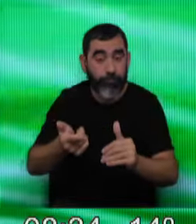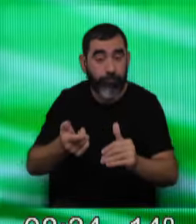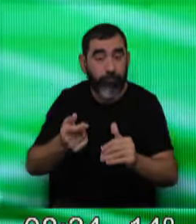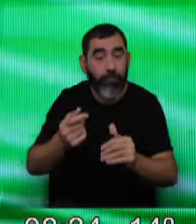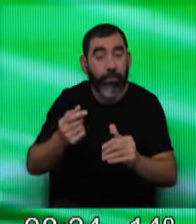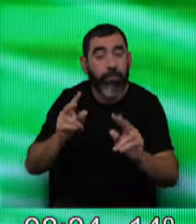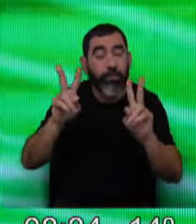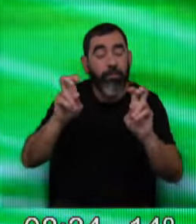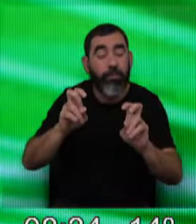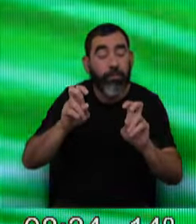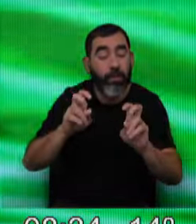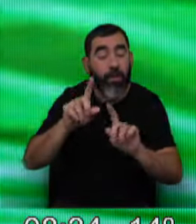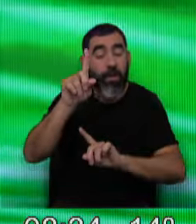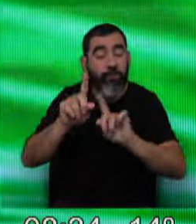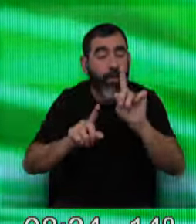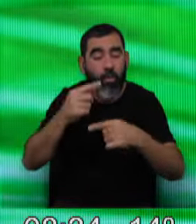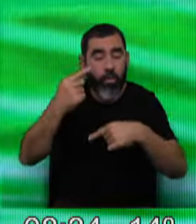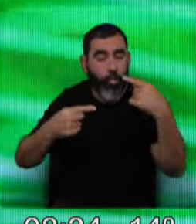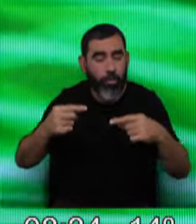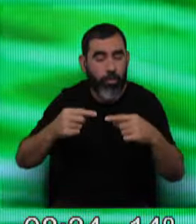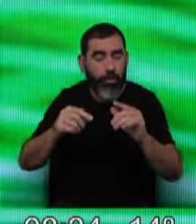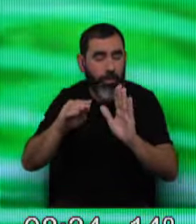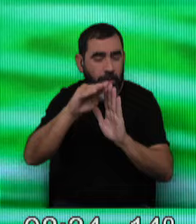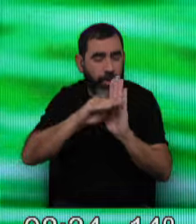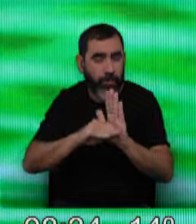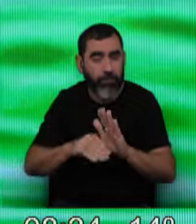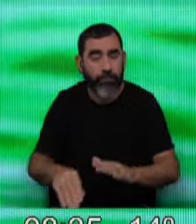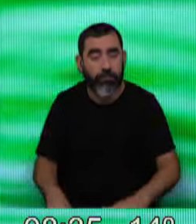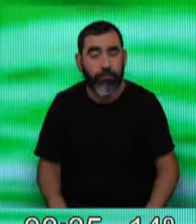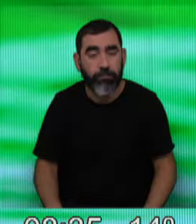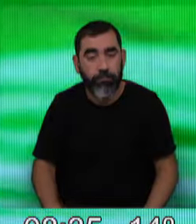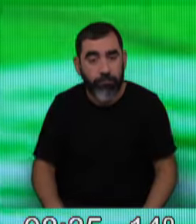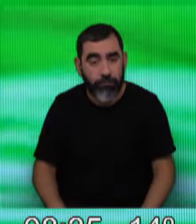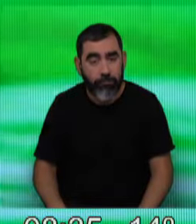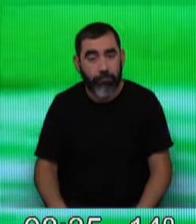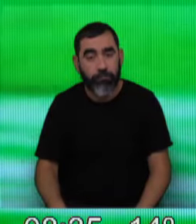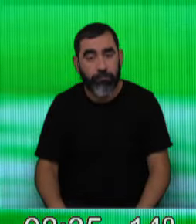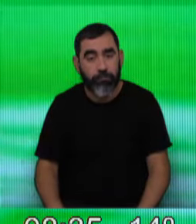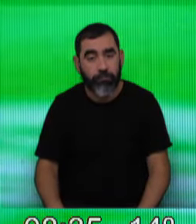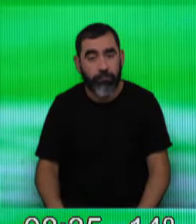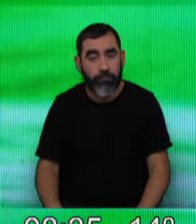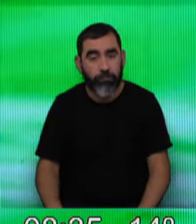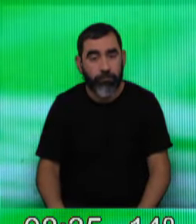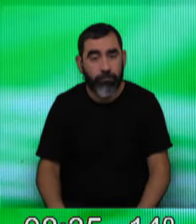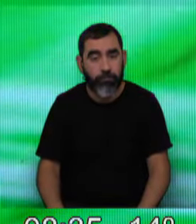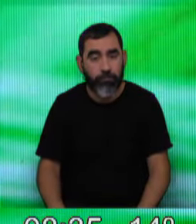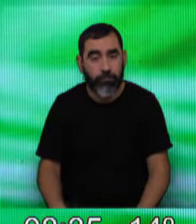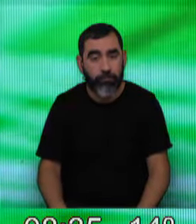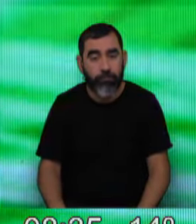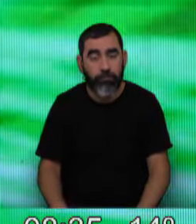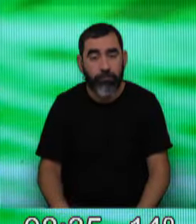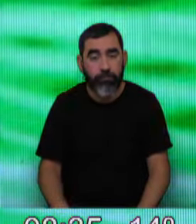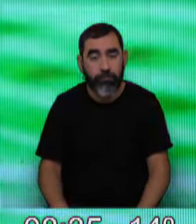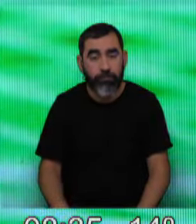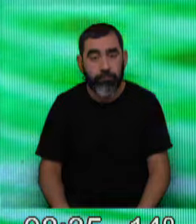especificidades de FADU, de distintas carreras que tenemos. Hay 5 carreras en Facultad de Arquitectura, Diseño y Urbanismo. Y bueno,